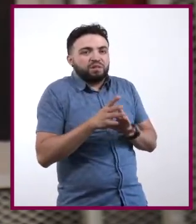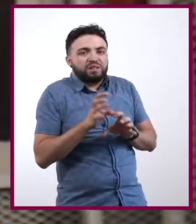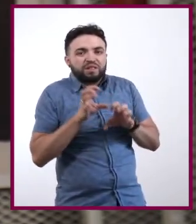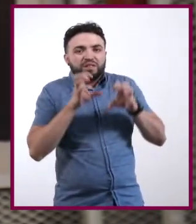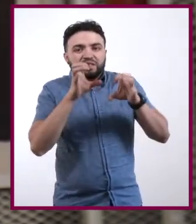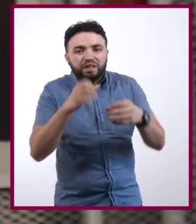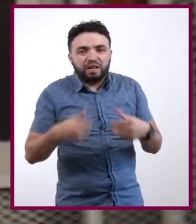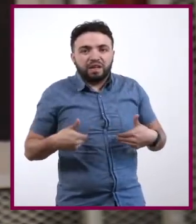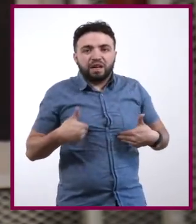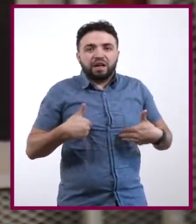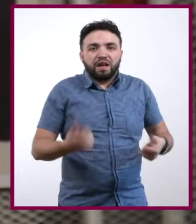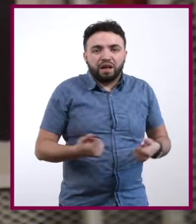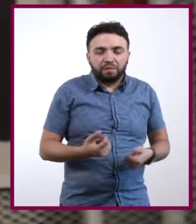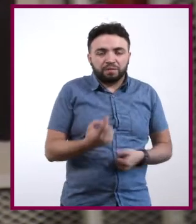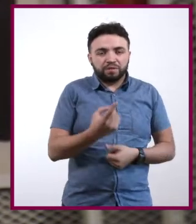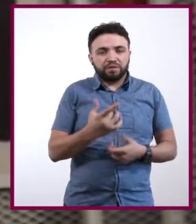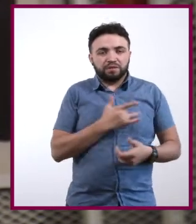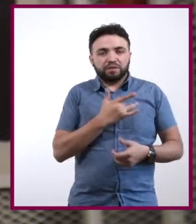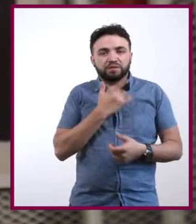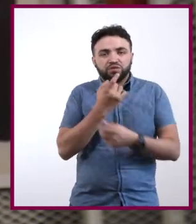llenos de hambre, de soledad,